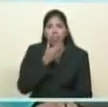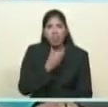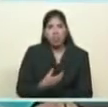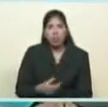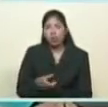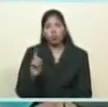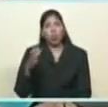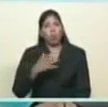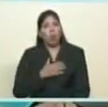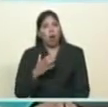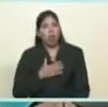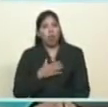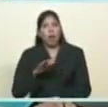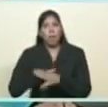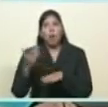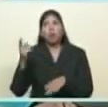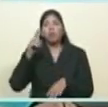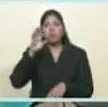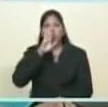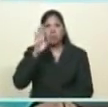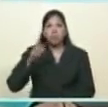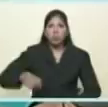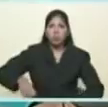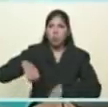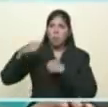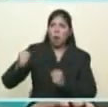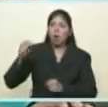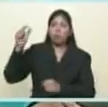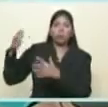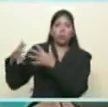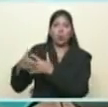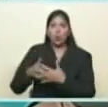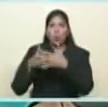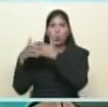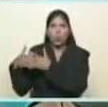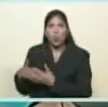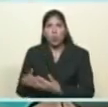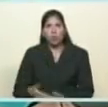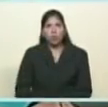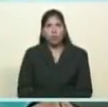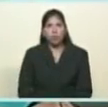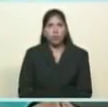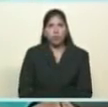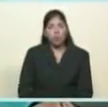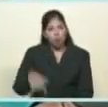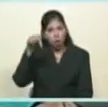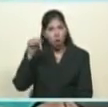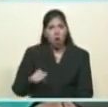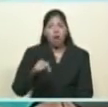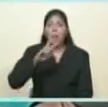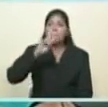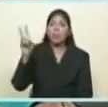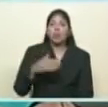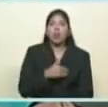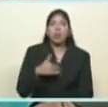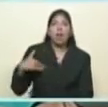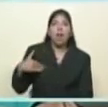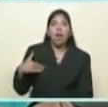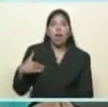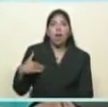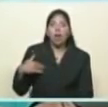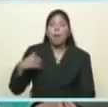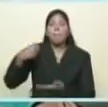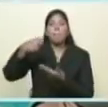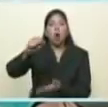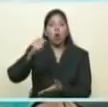la dictadura financiera mundial del imperialismo norteamericano. Hoy por hoy, si Venezuela quiere salir a colocar un